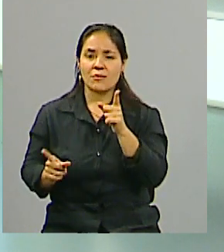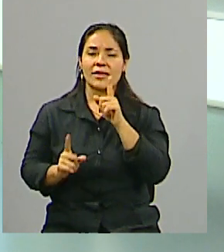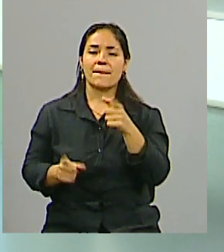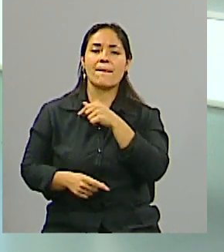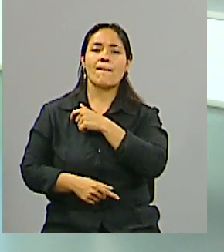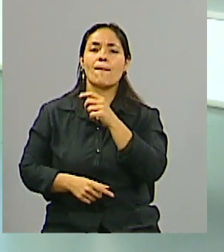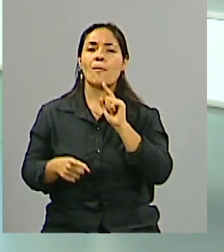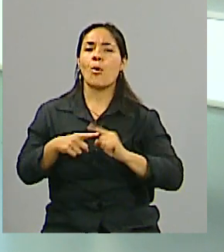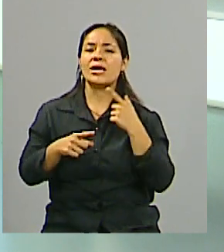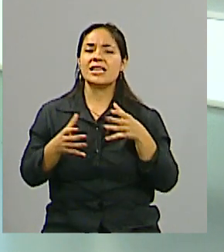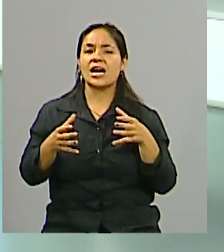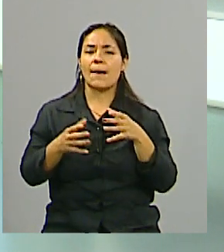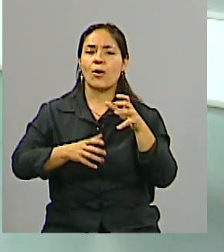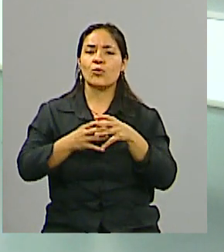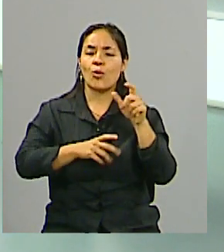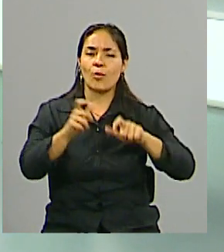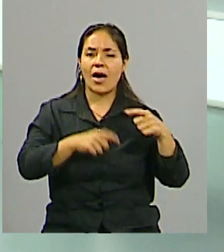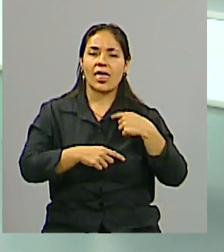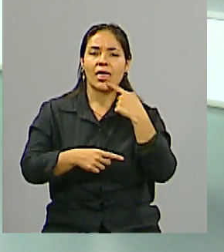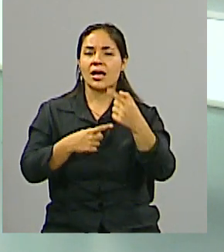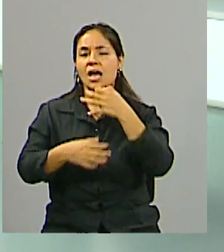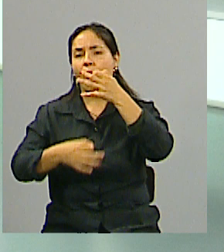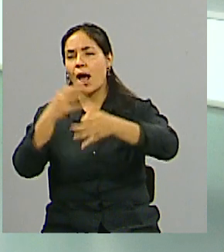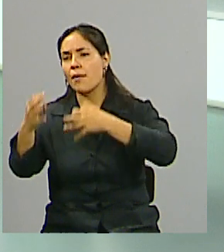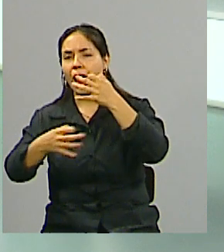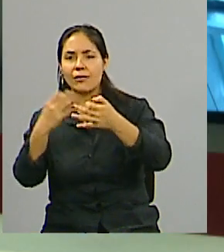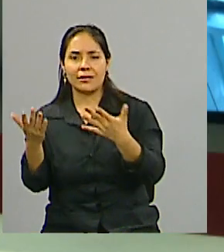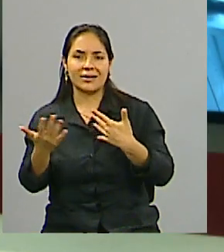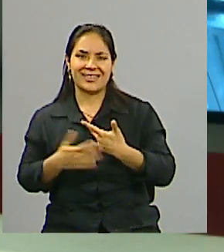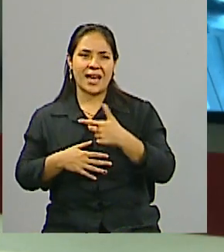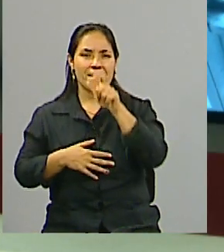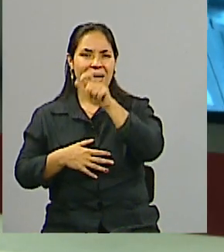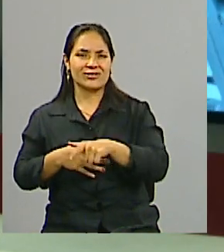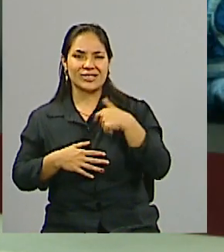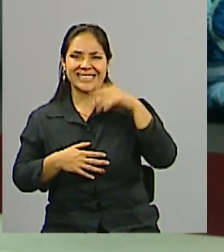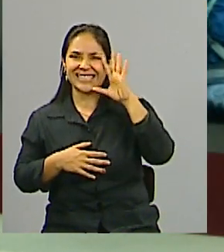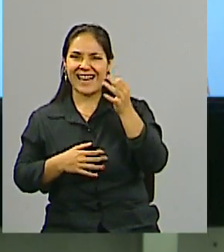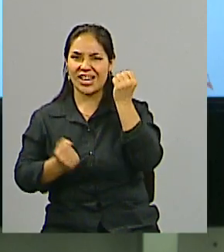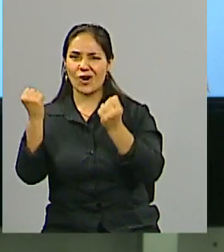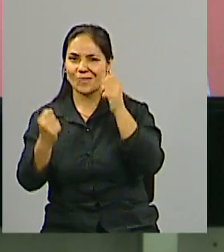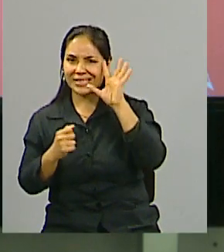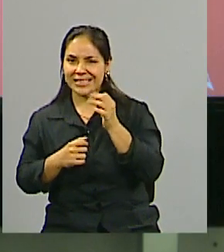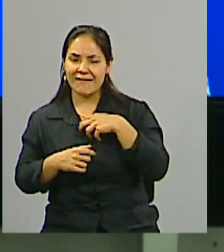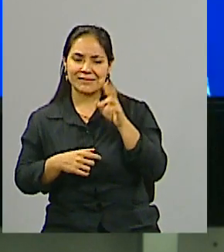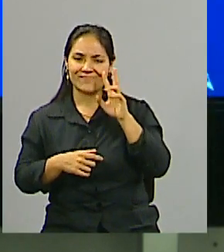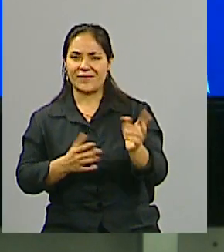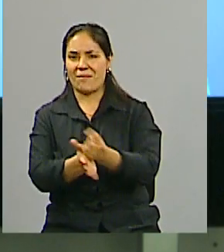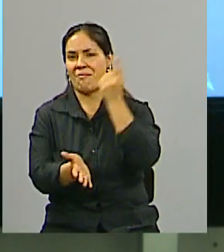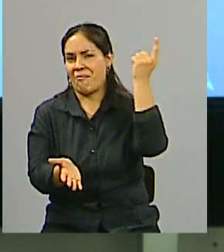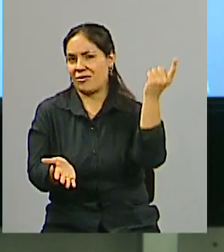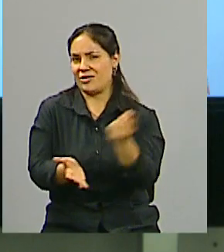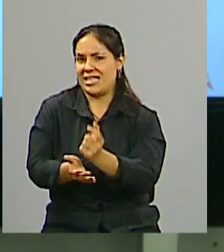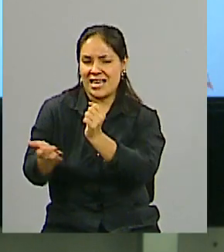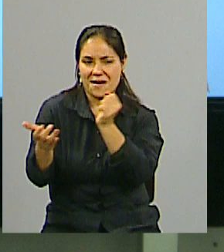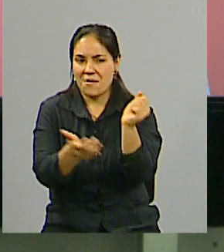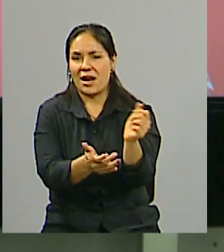me parece que cualquier persona que entiende de números sabe que con ese ingreso no se puede vivir. Exactamente, y una experiencia muy linda que